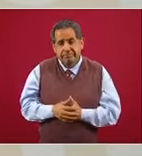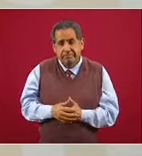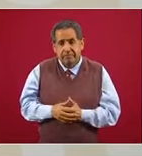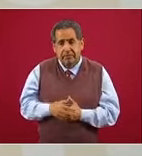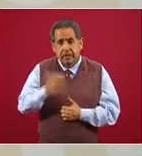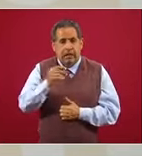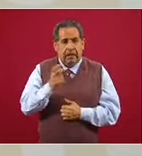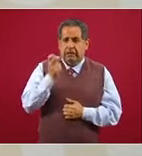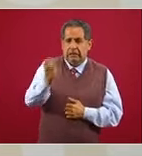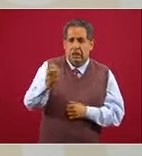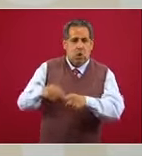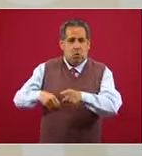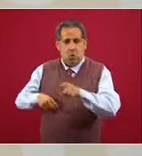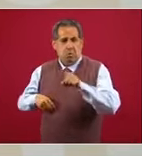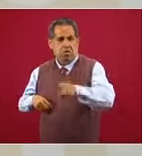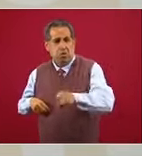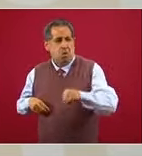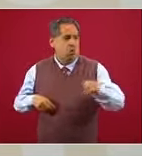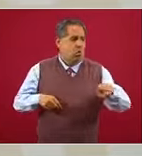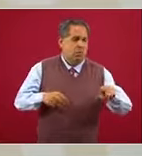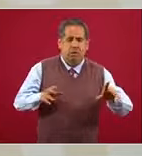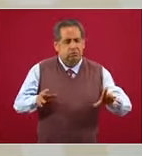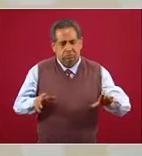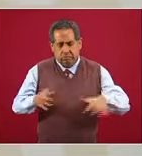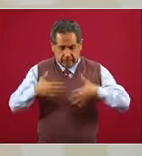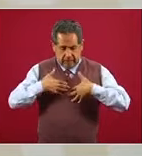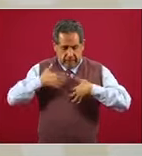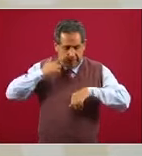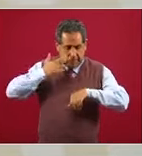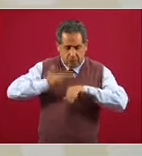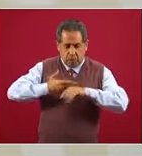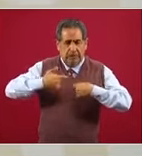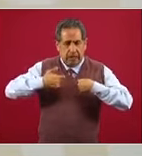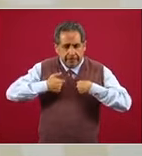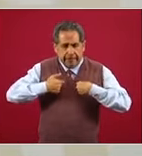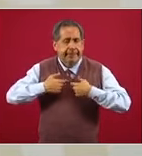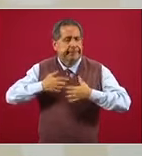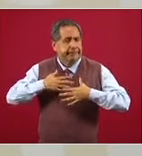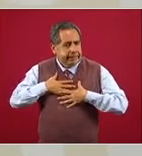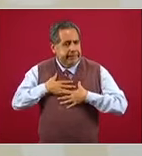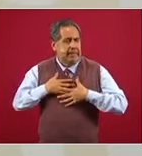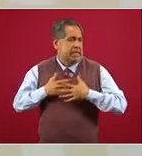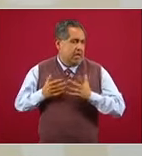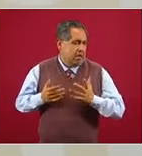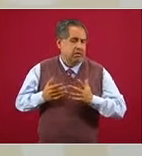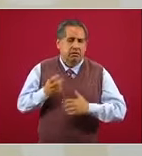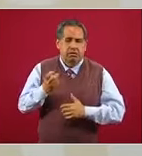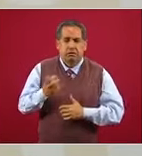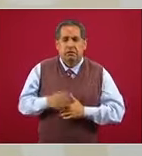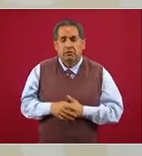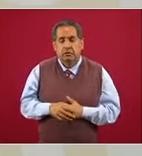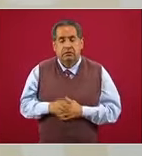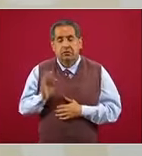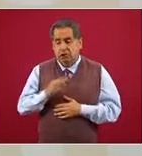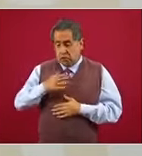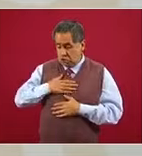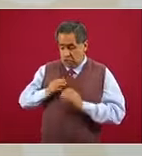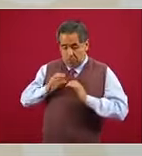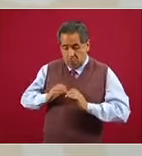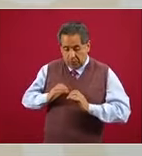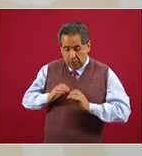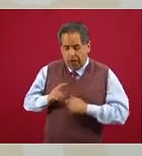No hay que culpar a los demás, hay que hacer lo que a cada uno nos corresponde, y si nosotros nos